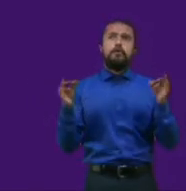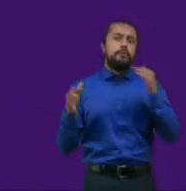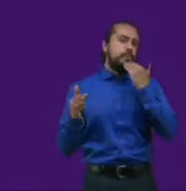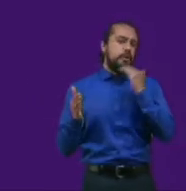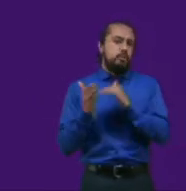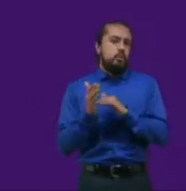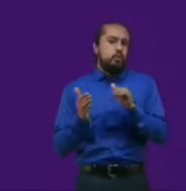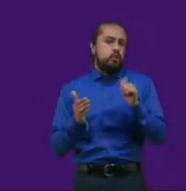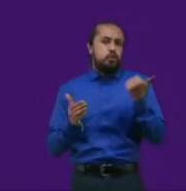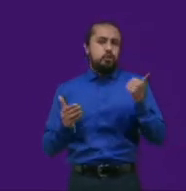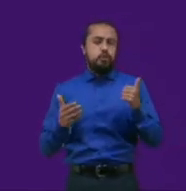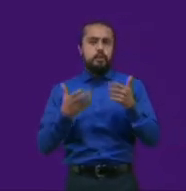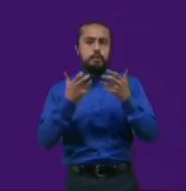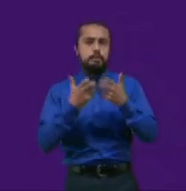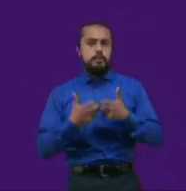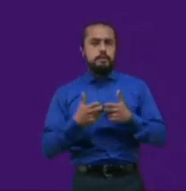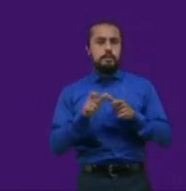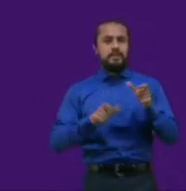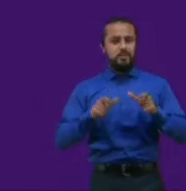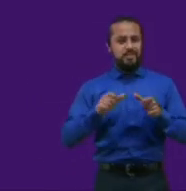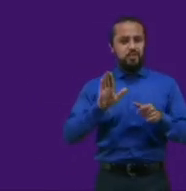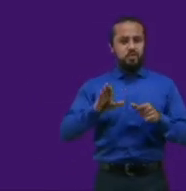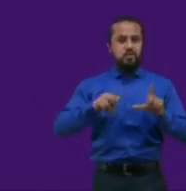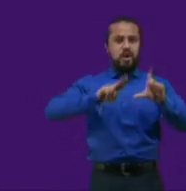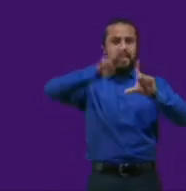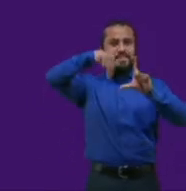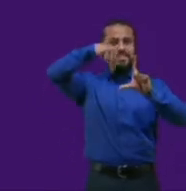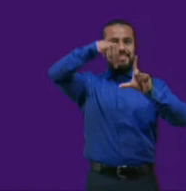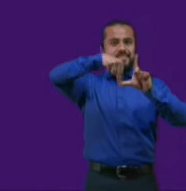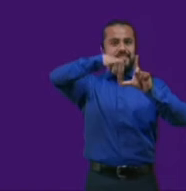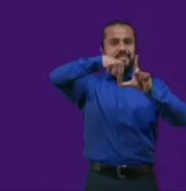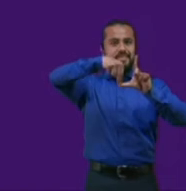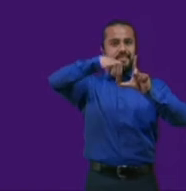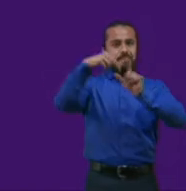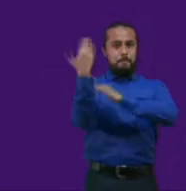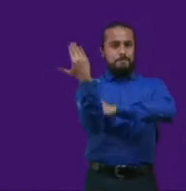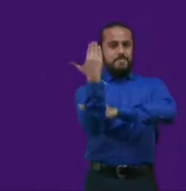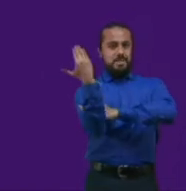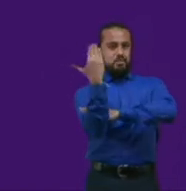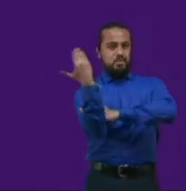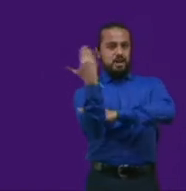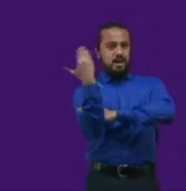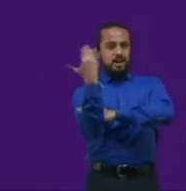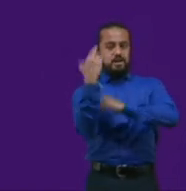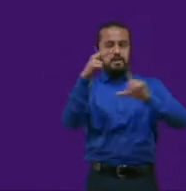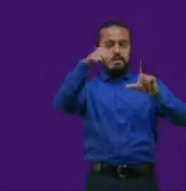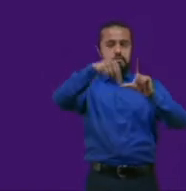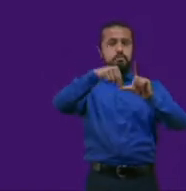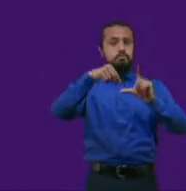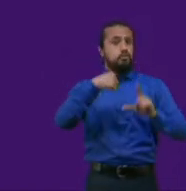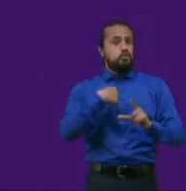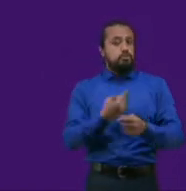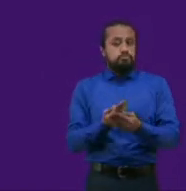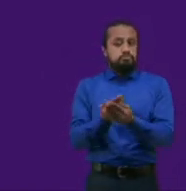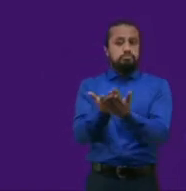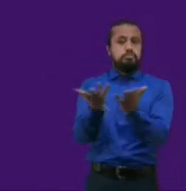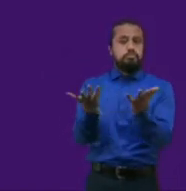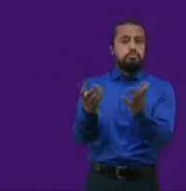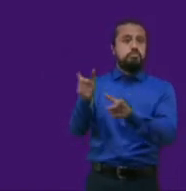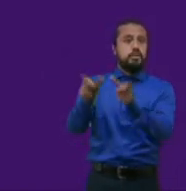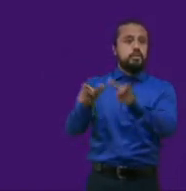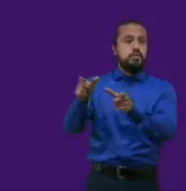sé, la gente de Netflix, te dice, mi negocio es darle contenido a la gente y que ellos no se tengan que salir